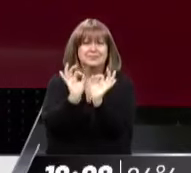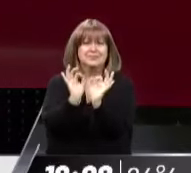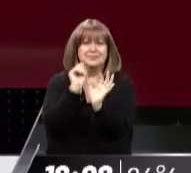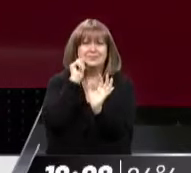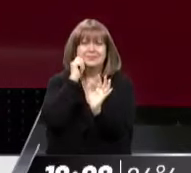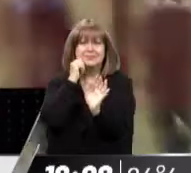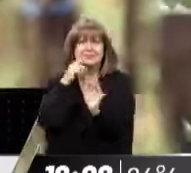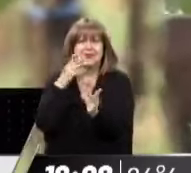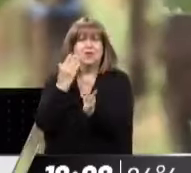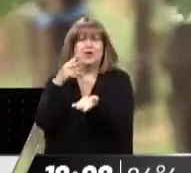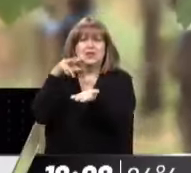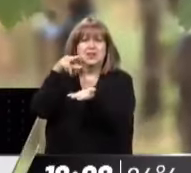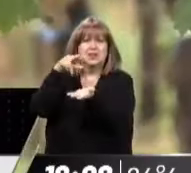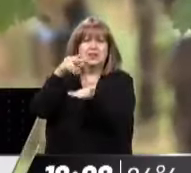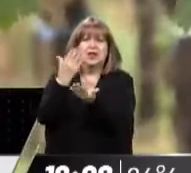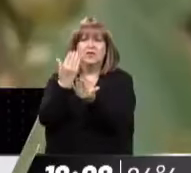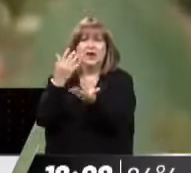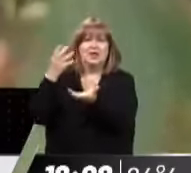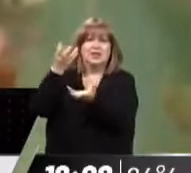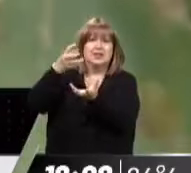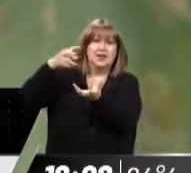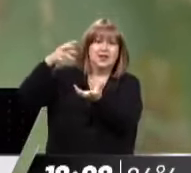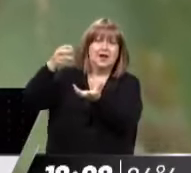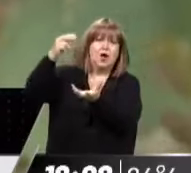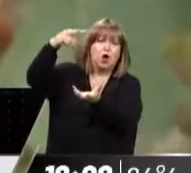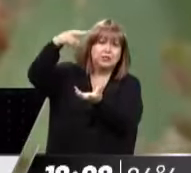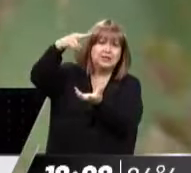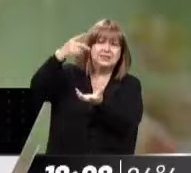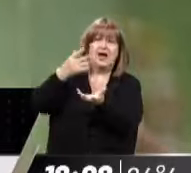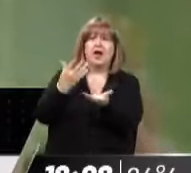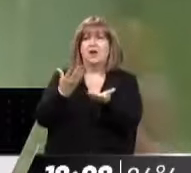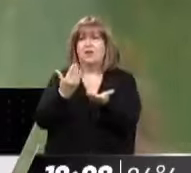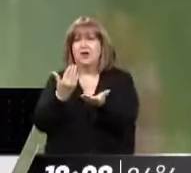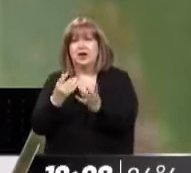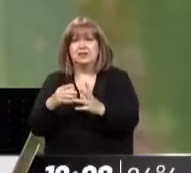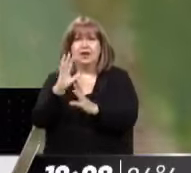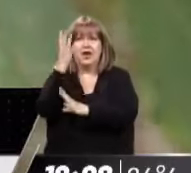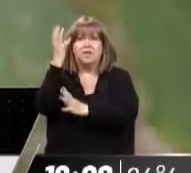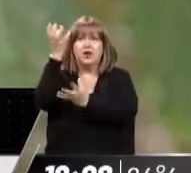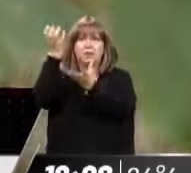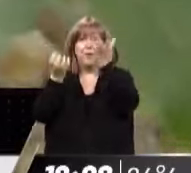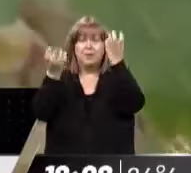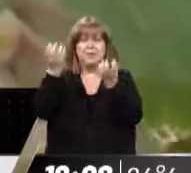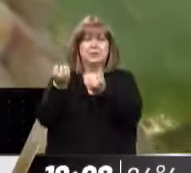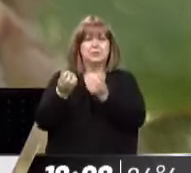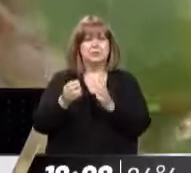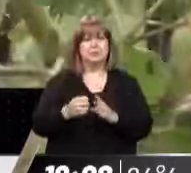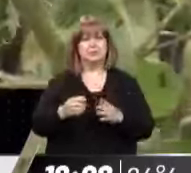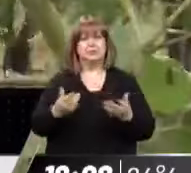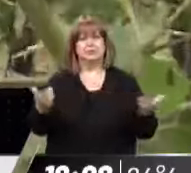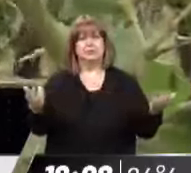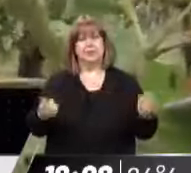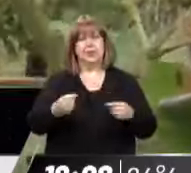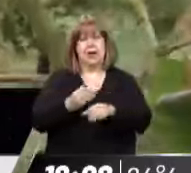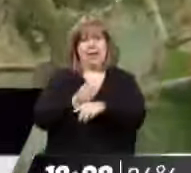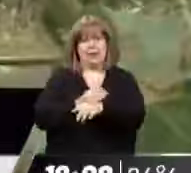sí, con bajas importantes en la producción. Se estimaba que esto iba a impactar en el precio, en toda la cadena productiva, y sobre llovido mojado,